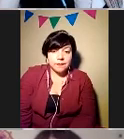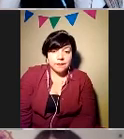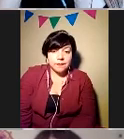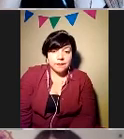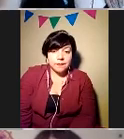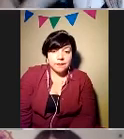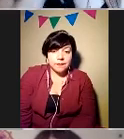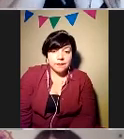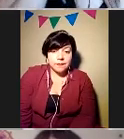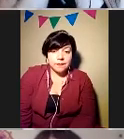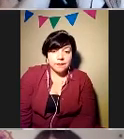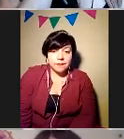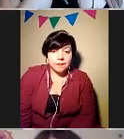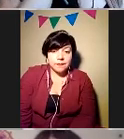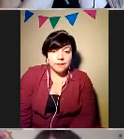de